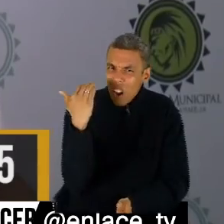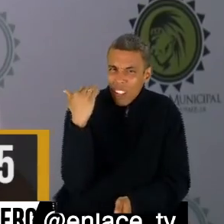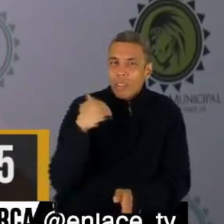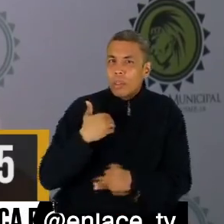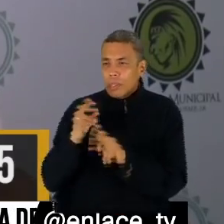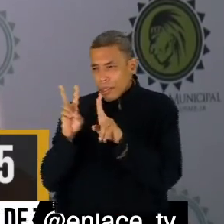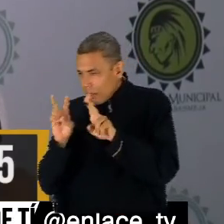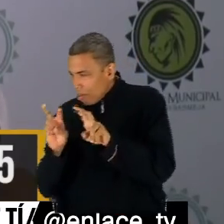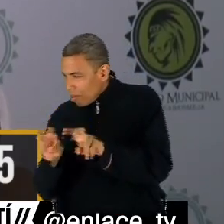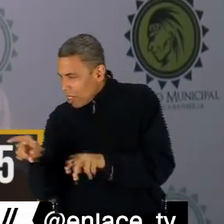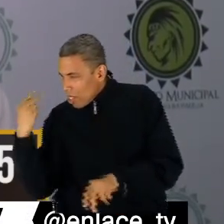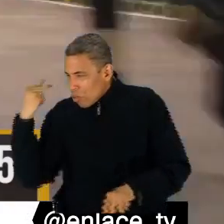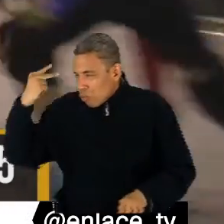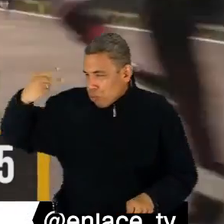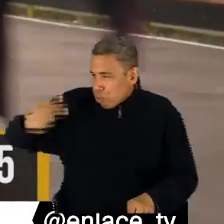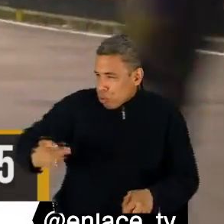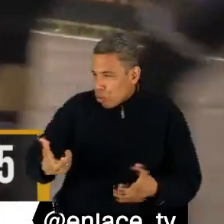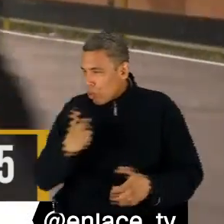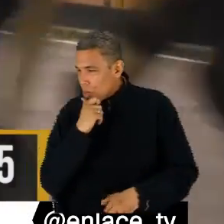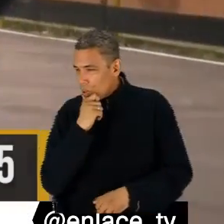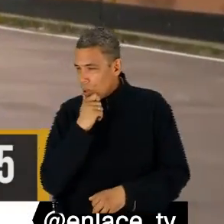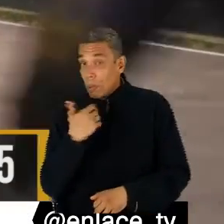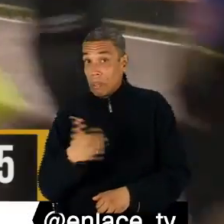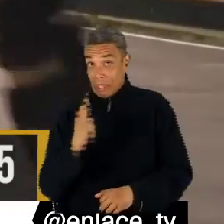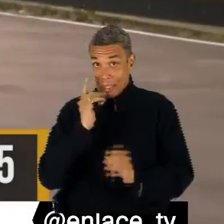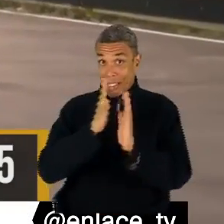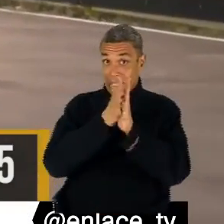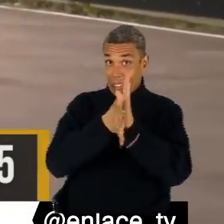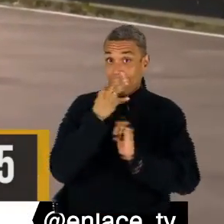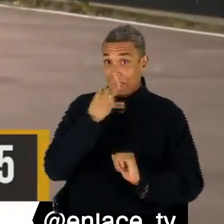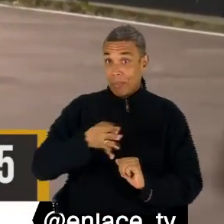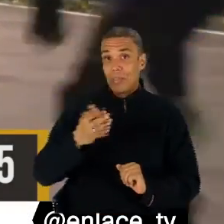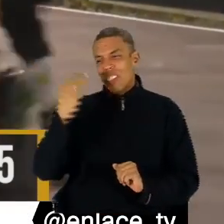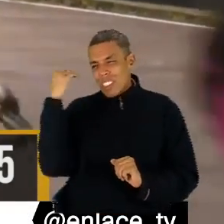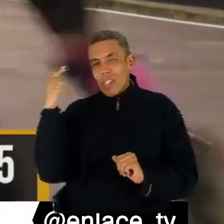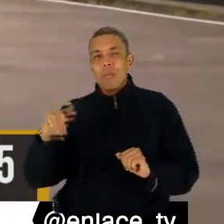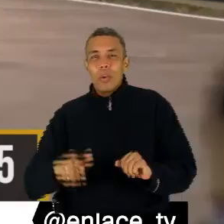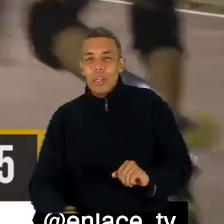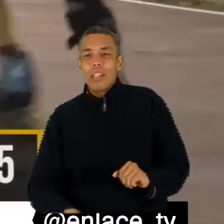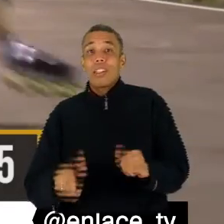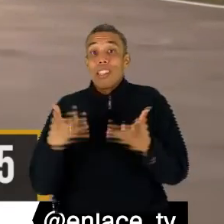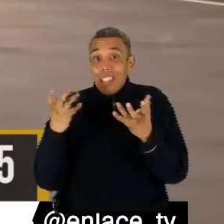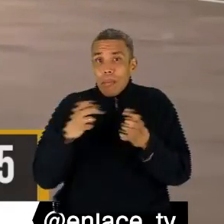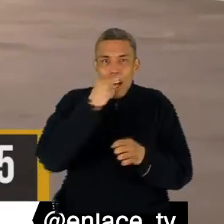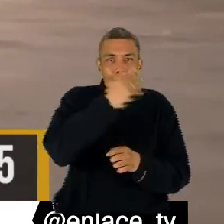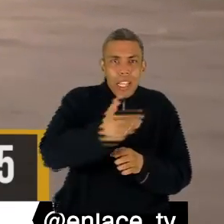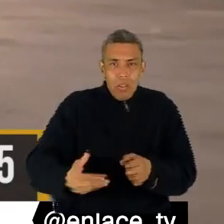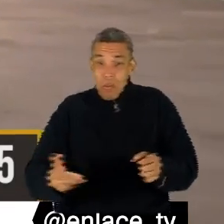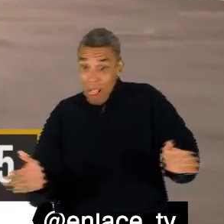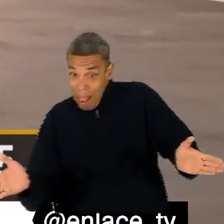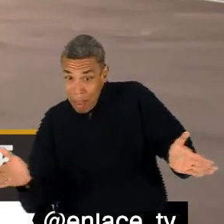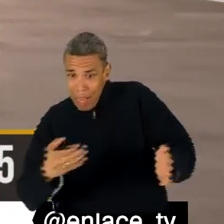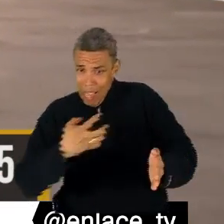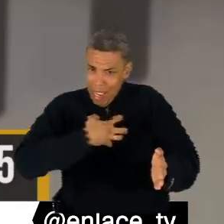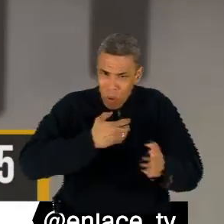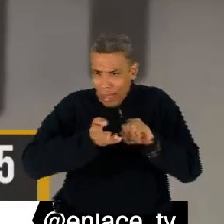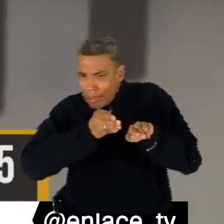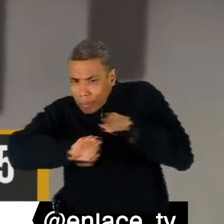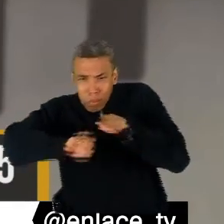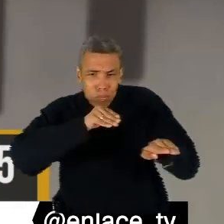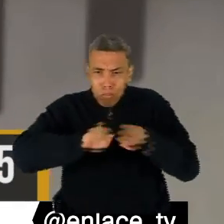y he encontrado muchas. Por ejemplo, le costaron muchos problemas cerrar las vías de Barranca para poder desarrollar esas actividades